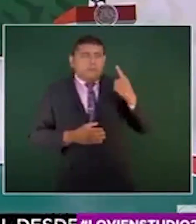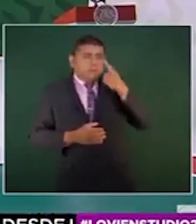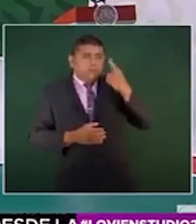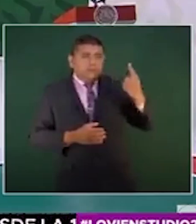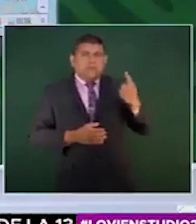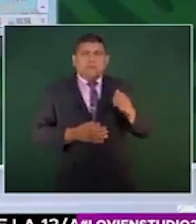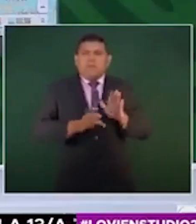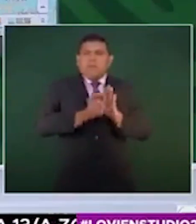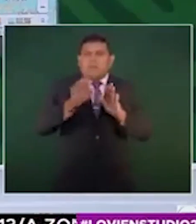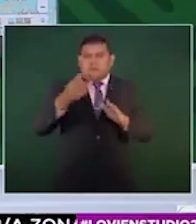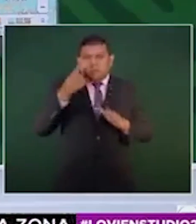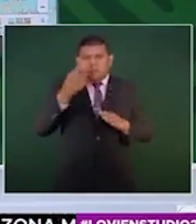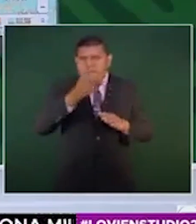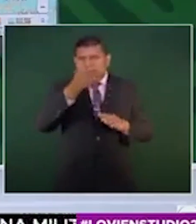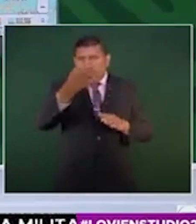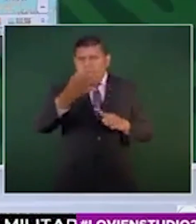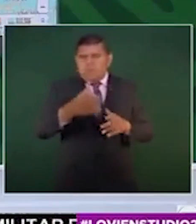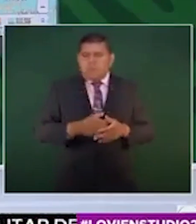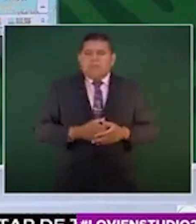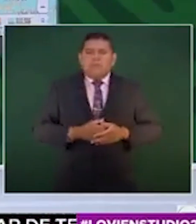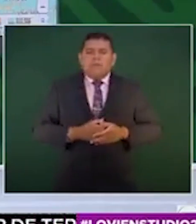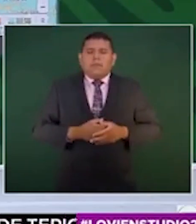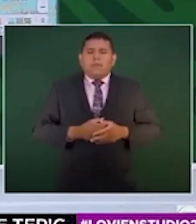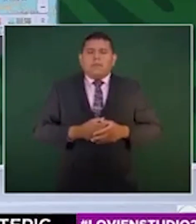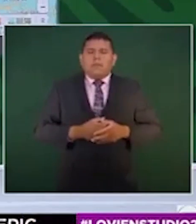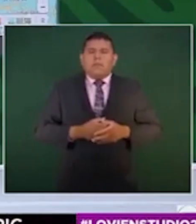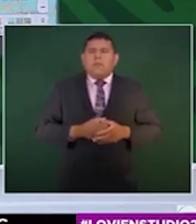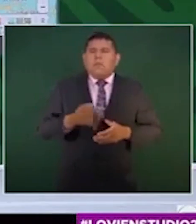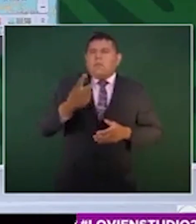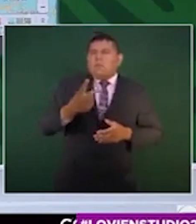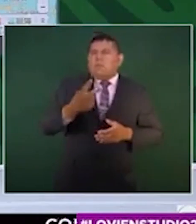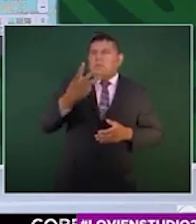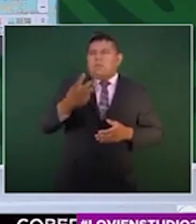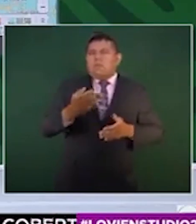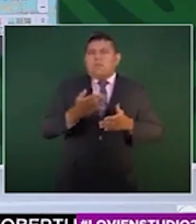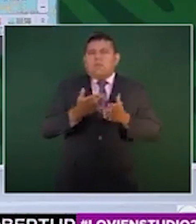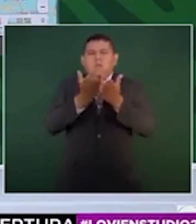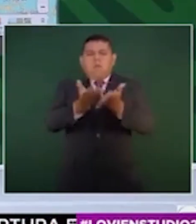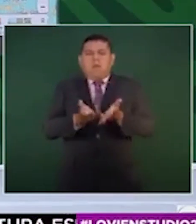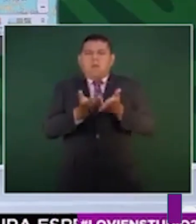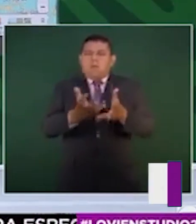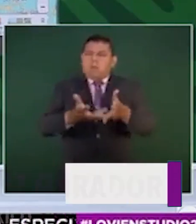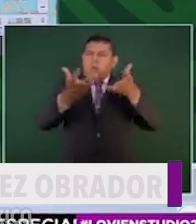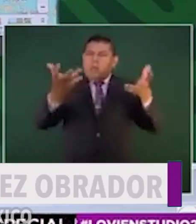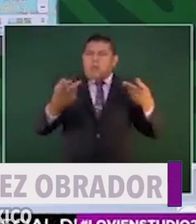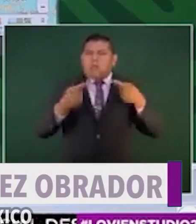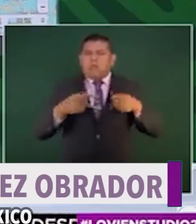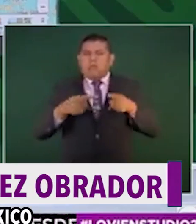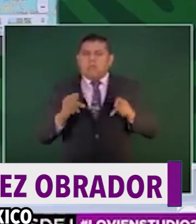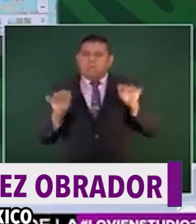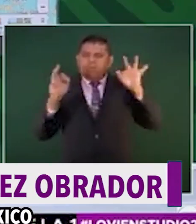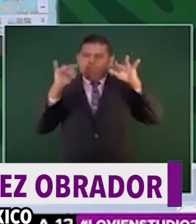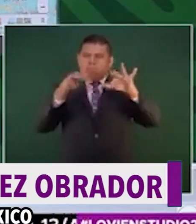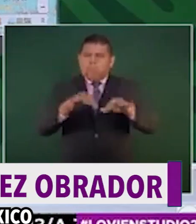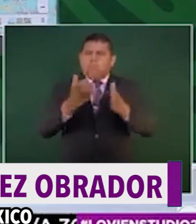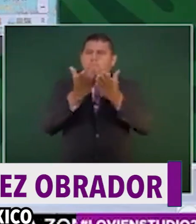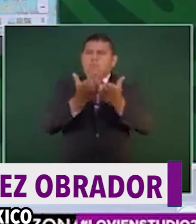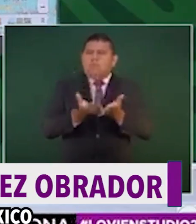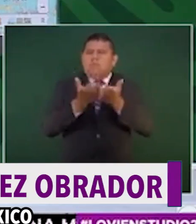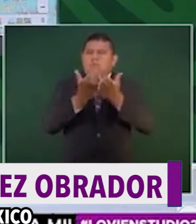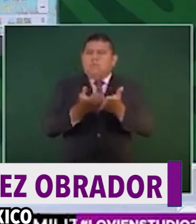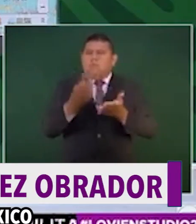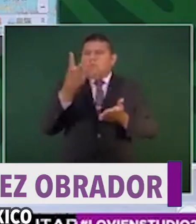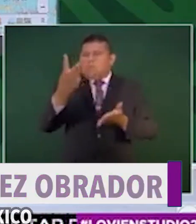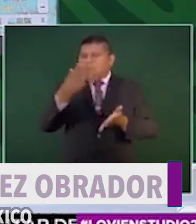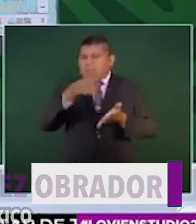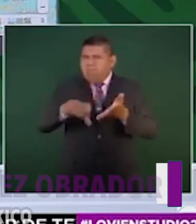se compraron dos, tres ferries, cuántos, dos ferries,